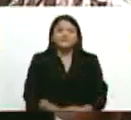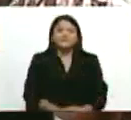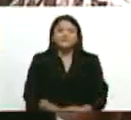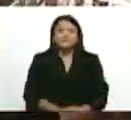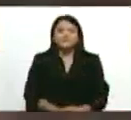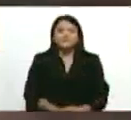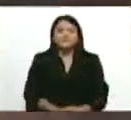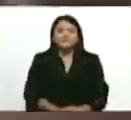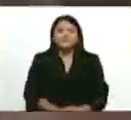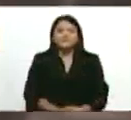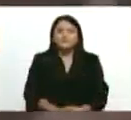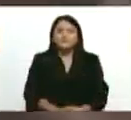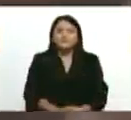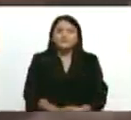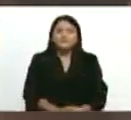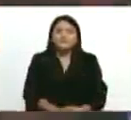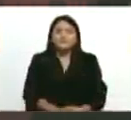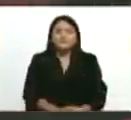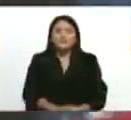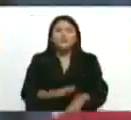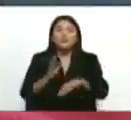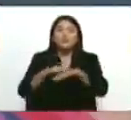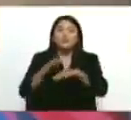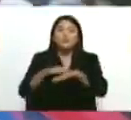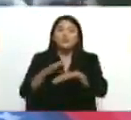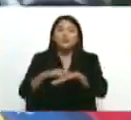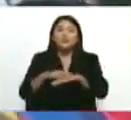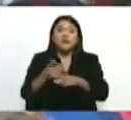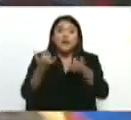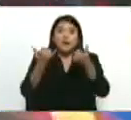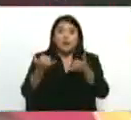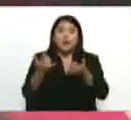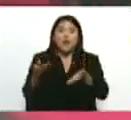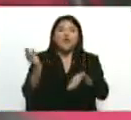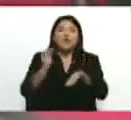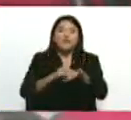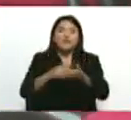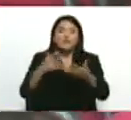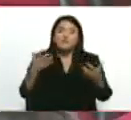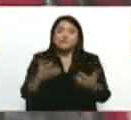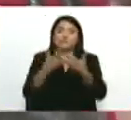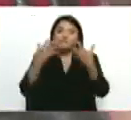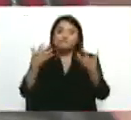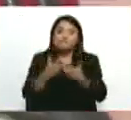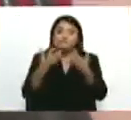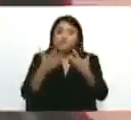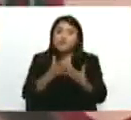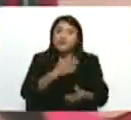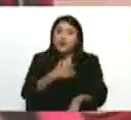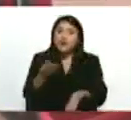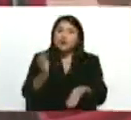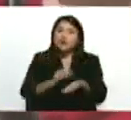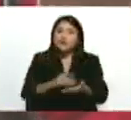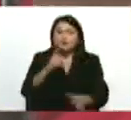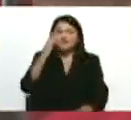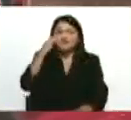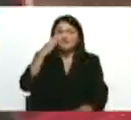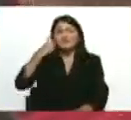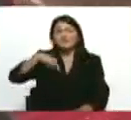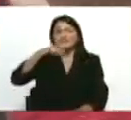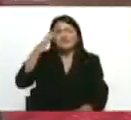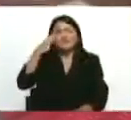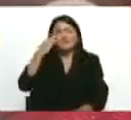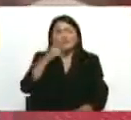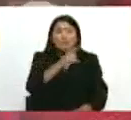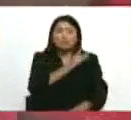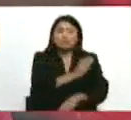Porque ahora están reeditando el tema de la violencia. Nosotros lo sabemos.